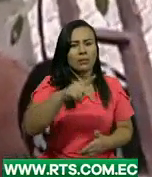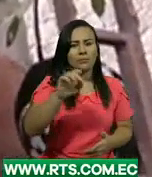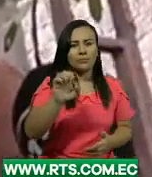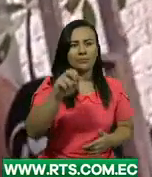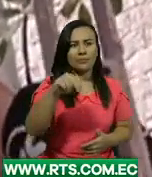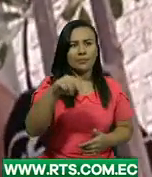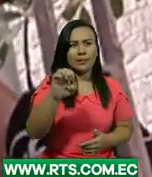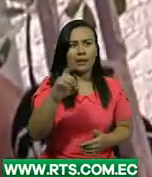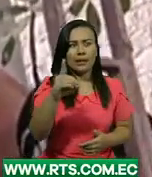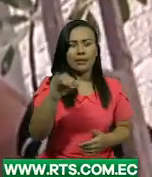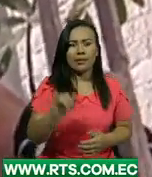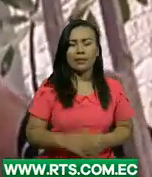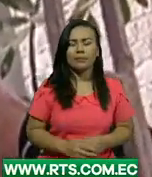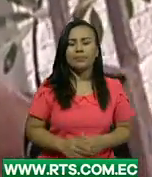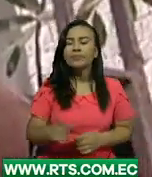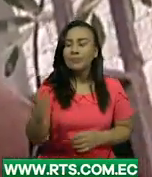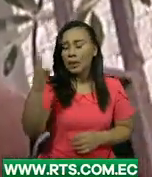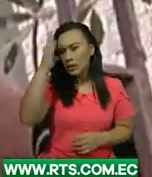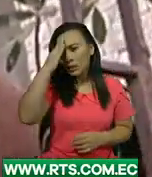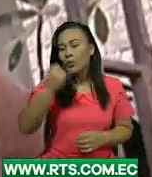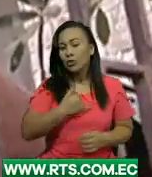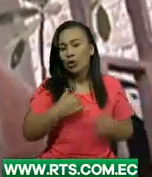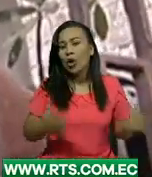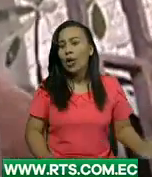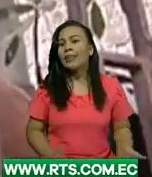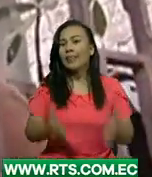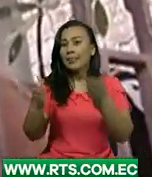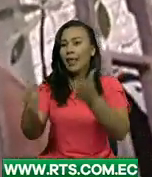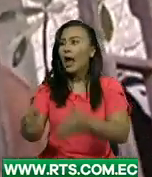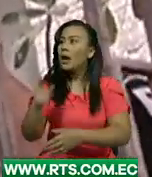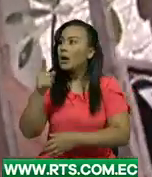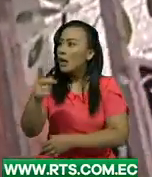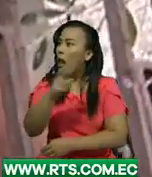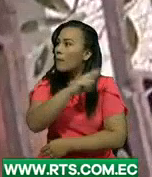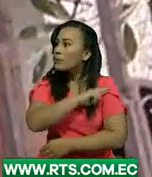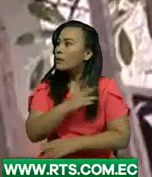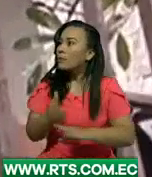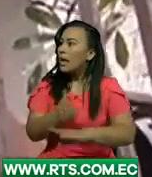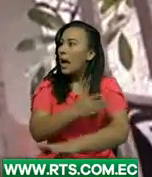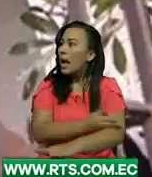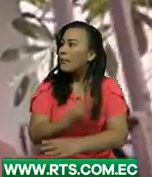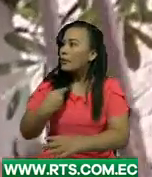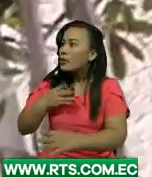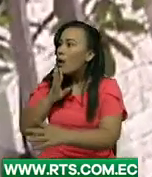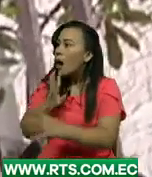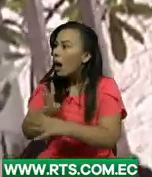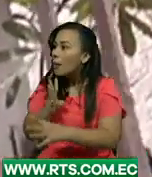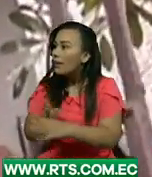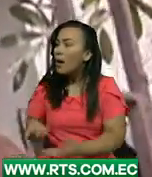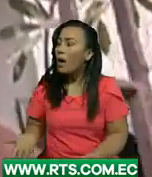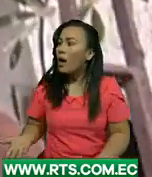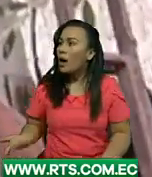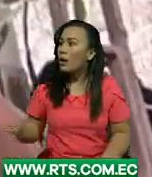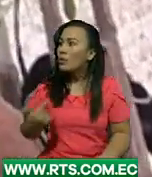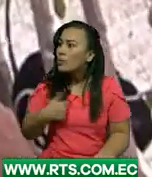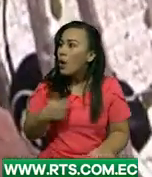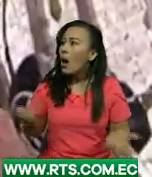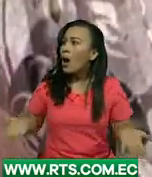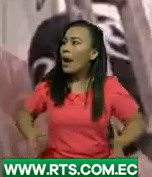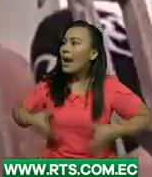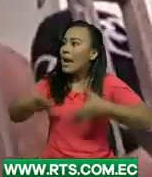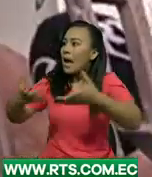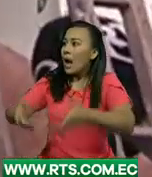que yo lo llevaba. Ella sabía, yo se lo dije. Ella sabía, caballero, no es un regalo que le hago, ella